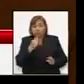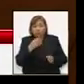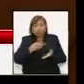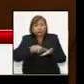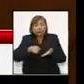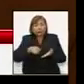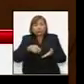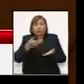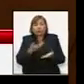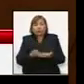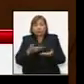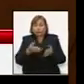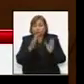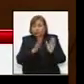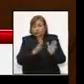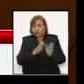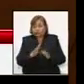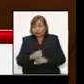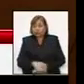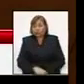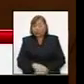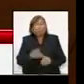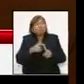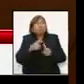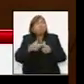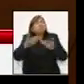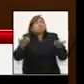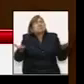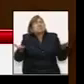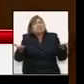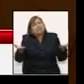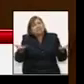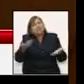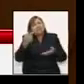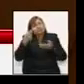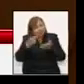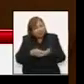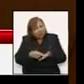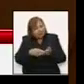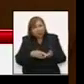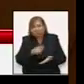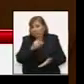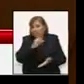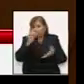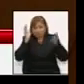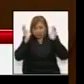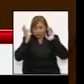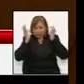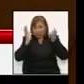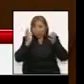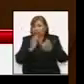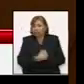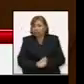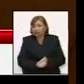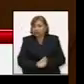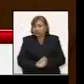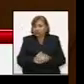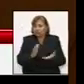órdenes se cumplen en sus términos. Entonces, vuelvo a insistir, no me confunda